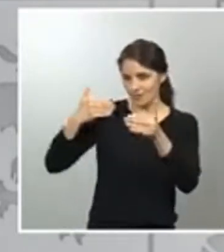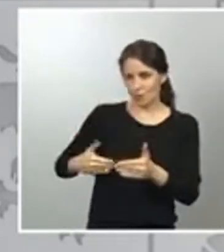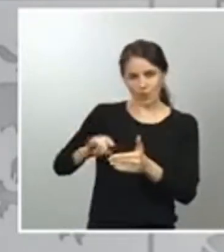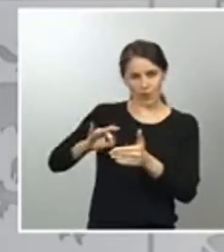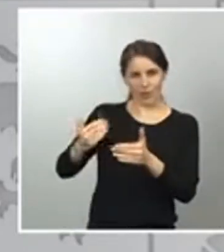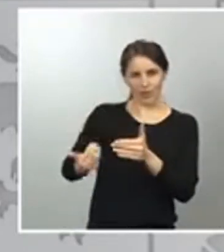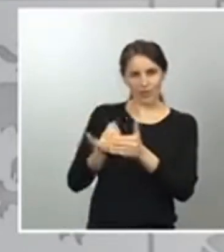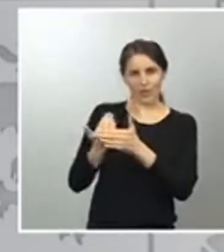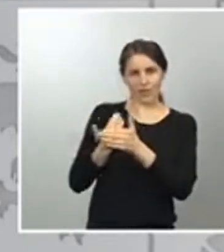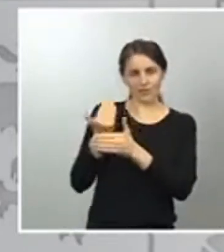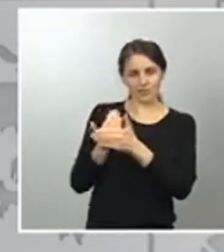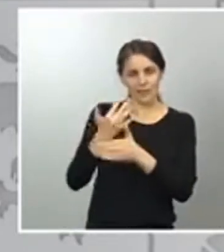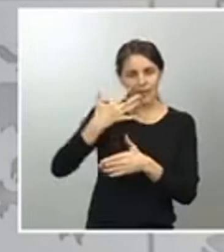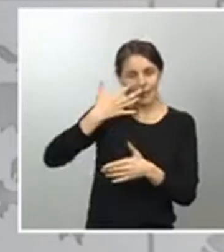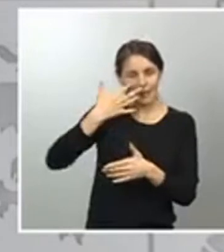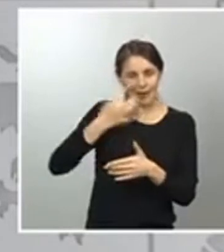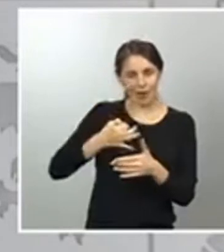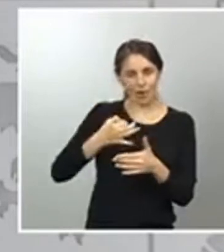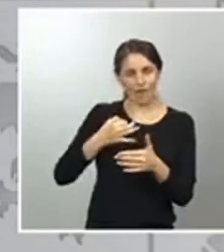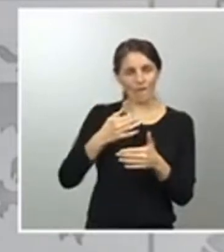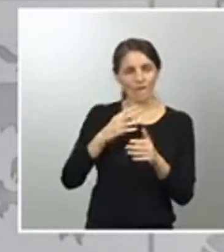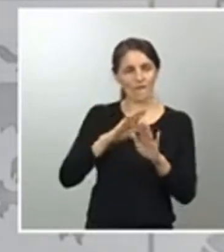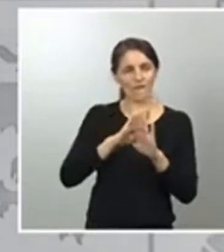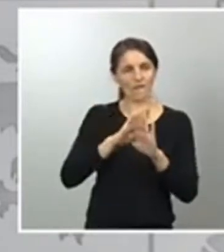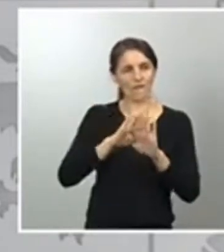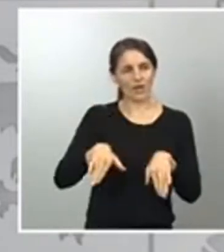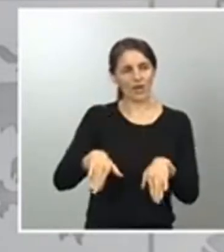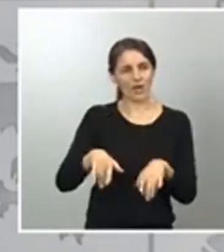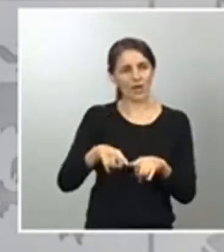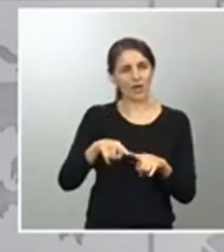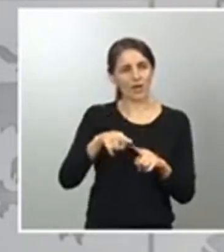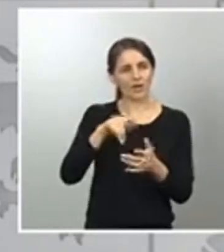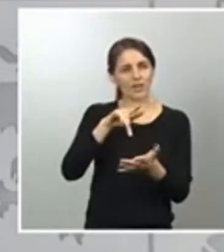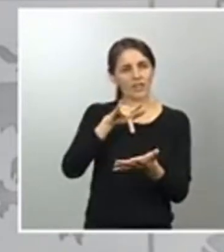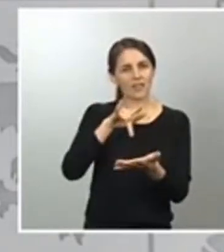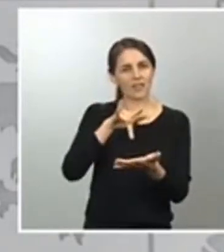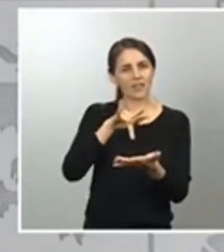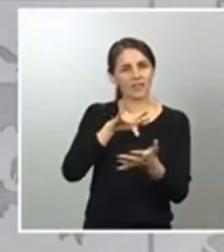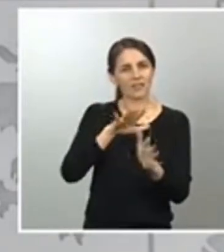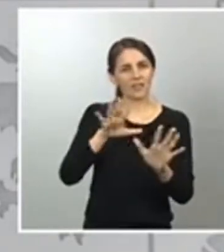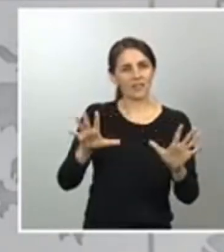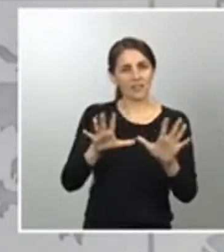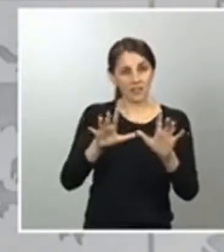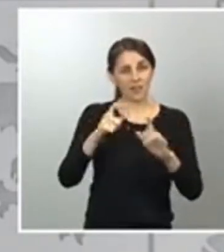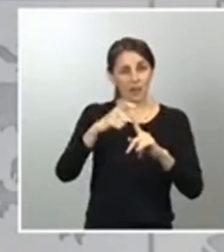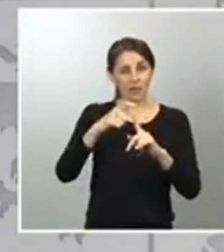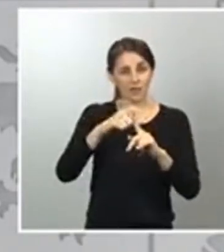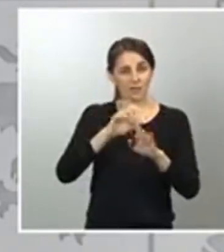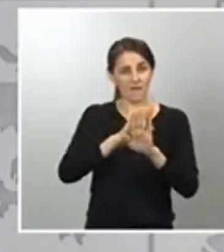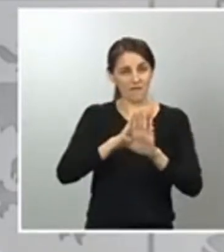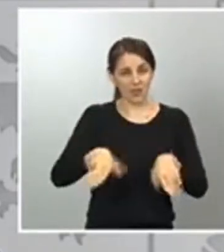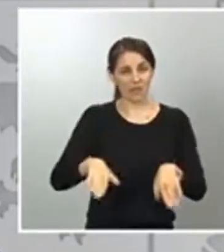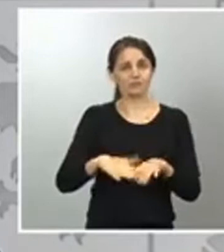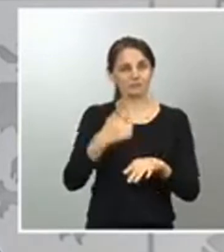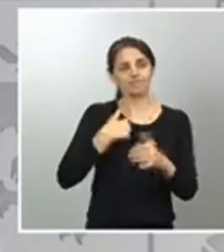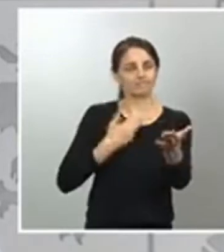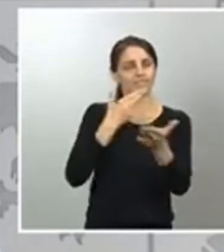si no creo recordar, no recuerdo mal, me parece que acaba el 10 de mayo. Y me parece además que es importante porque